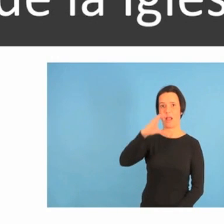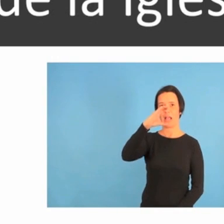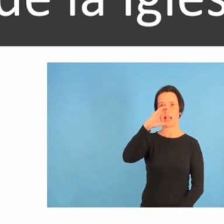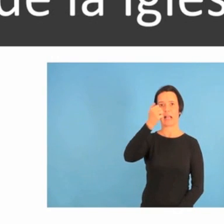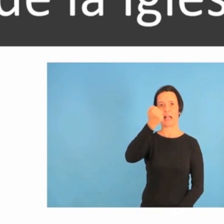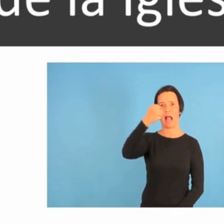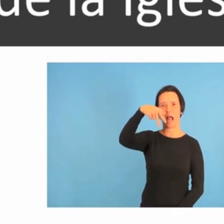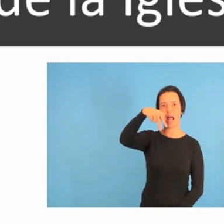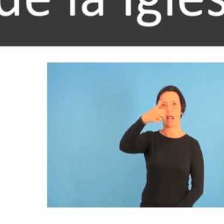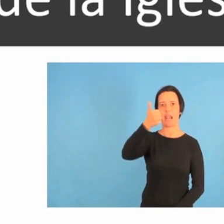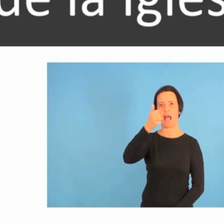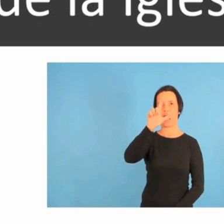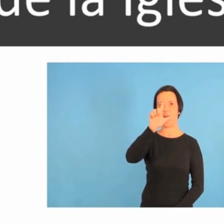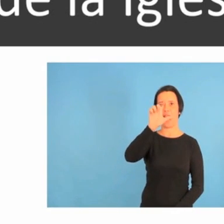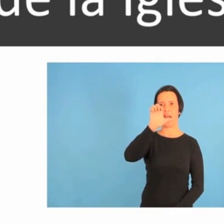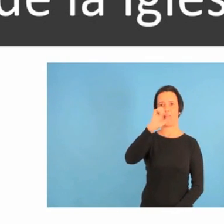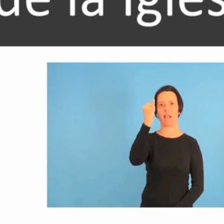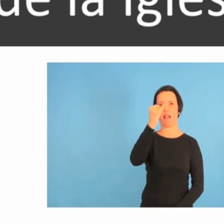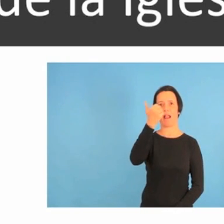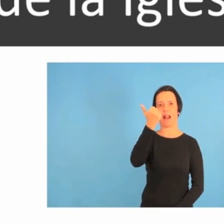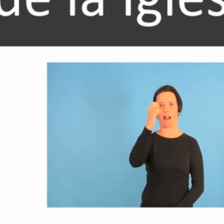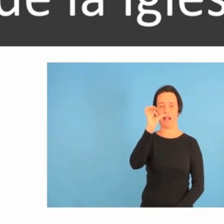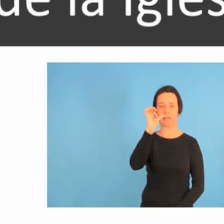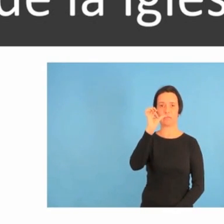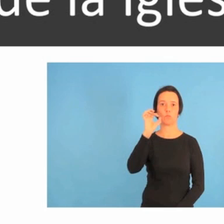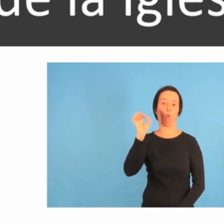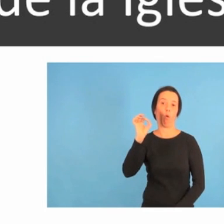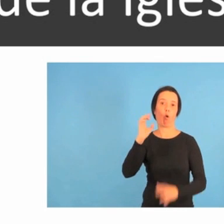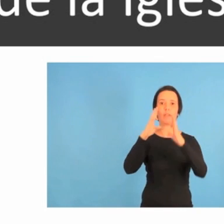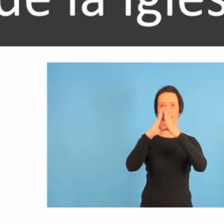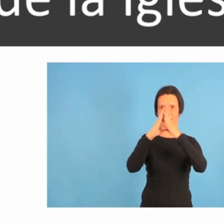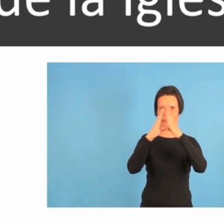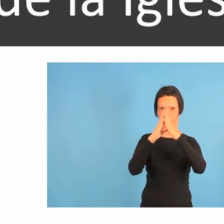panel 6 plaza canalejas o de la iglesia